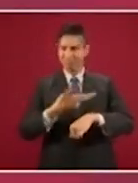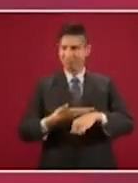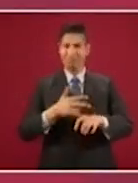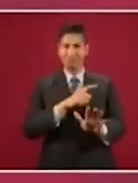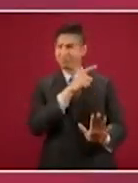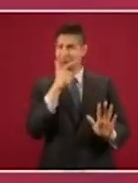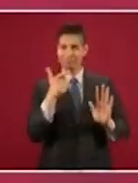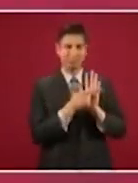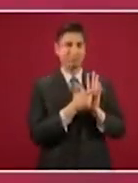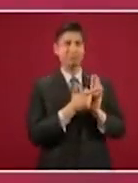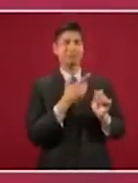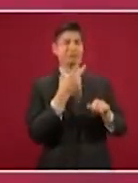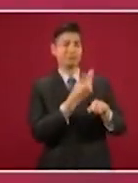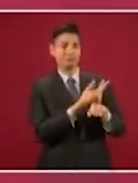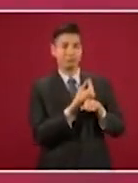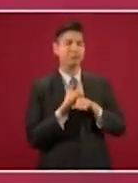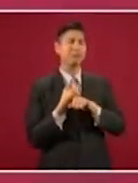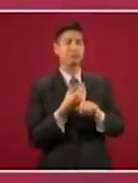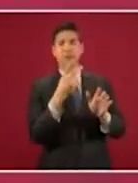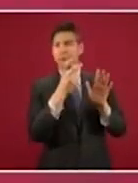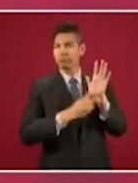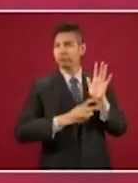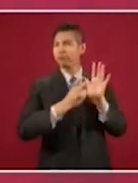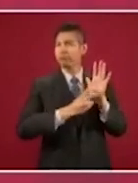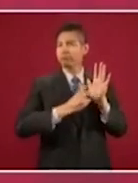las normas para que